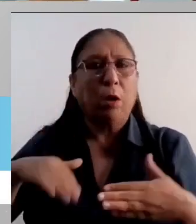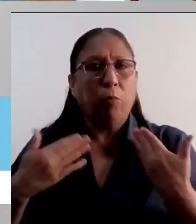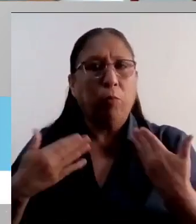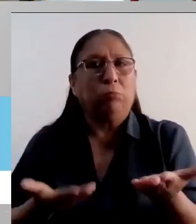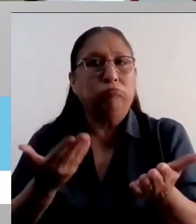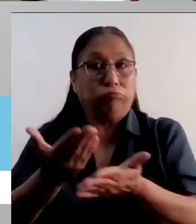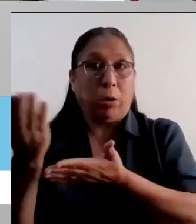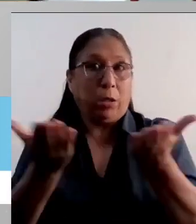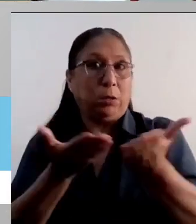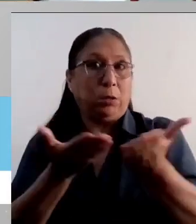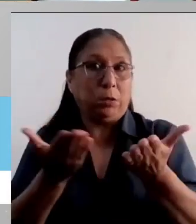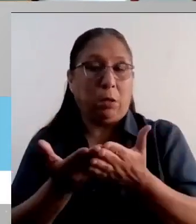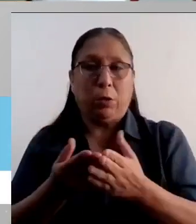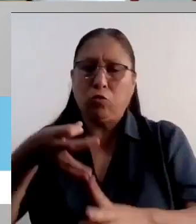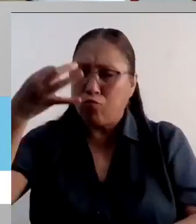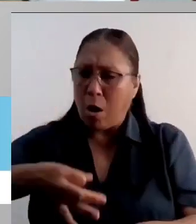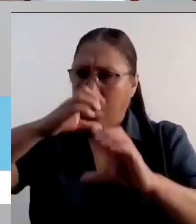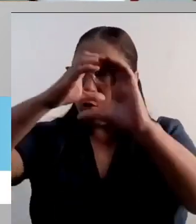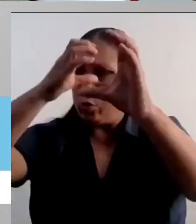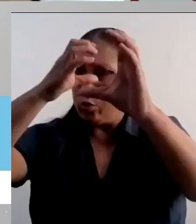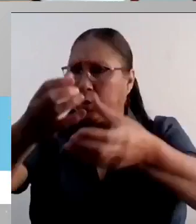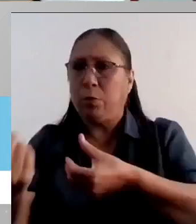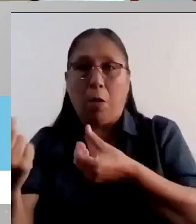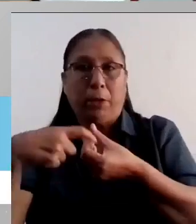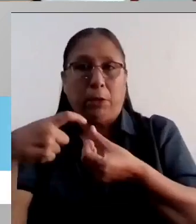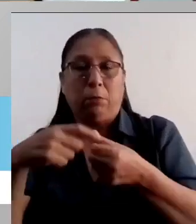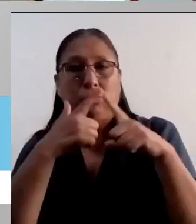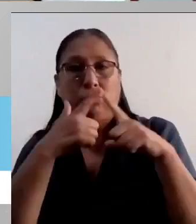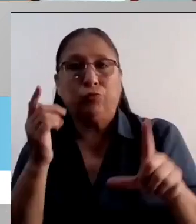servicio con pleno conocimiento y participación de la lengua materna.